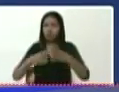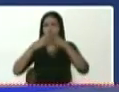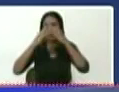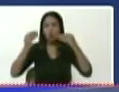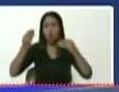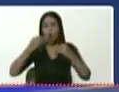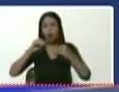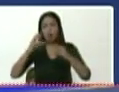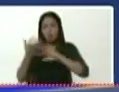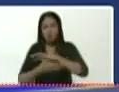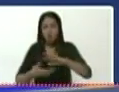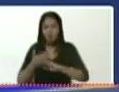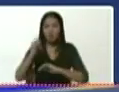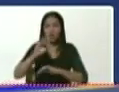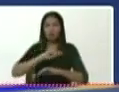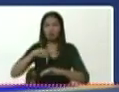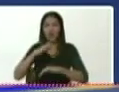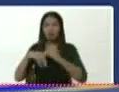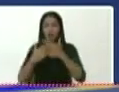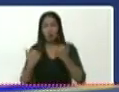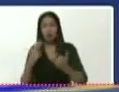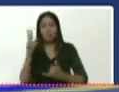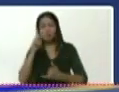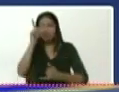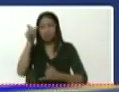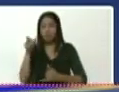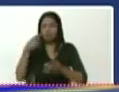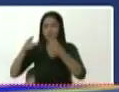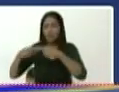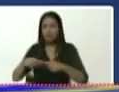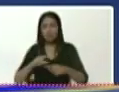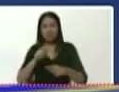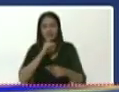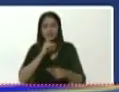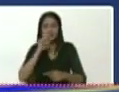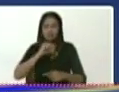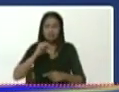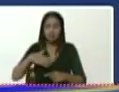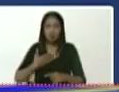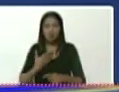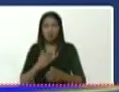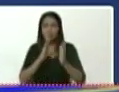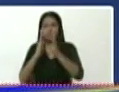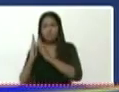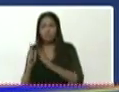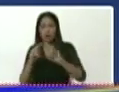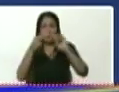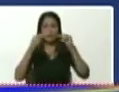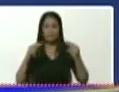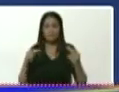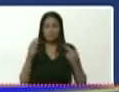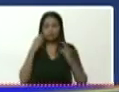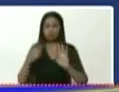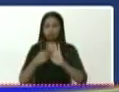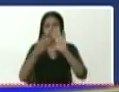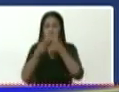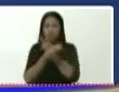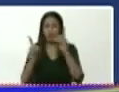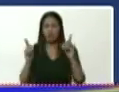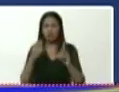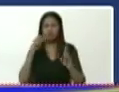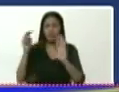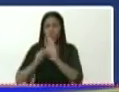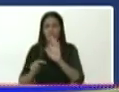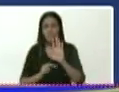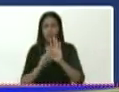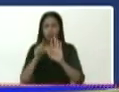para que los problemas que tengamos como venezolanos, las diferencias, las dificultades, las administremos en paz y en democracia. Y esa instrucción